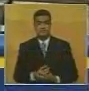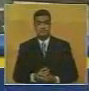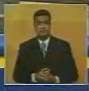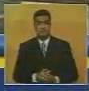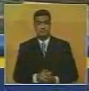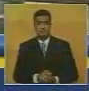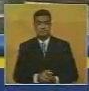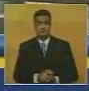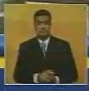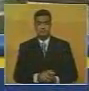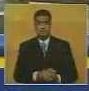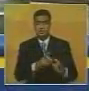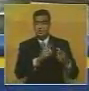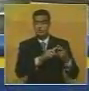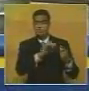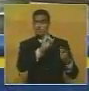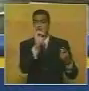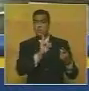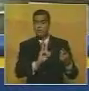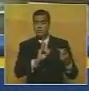con dictadores como Somoza,